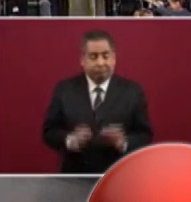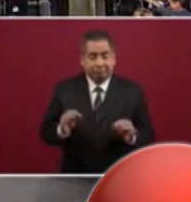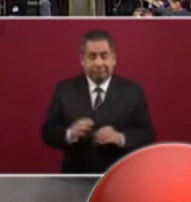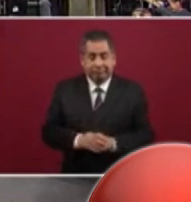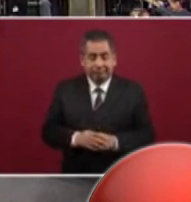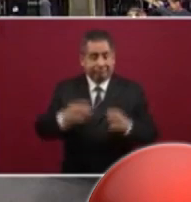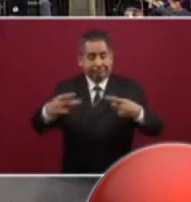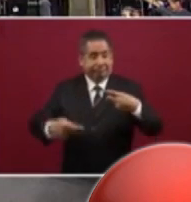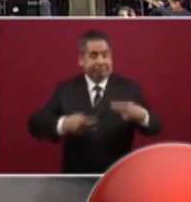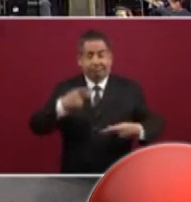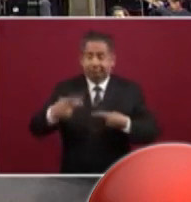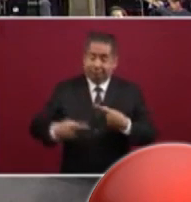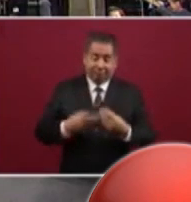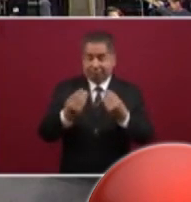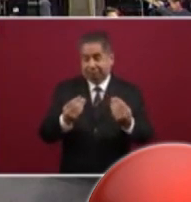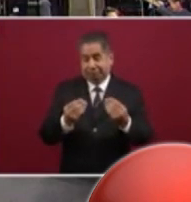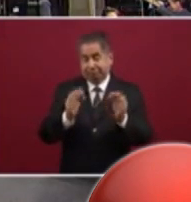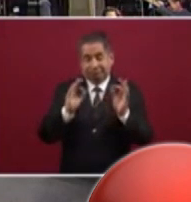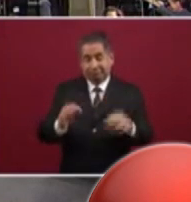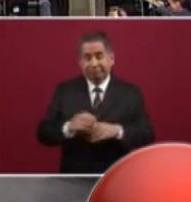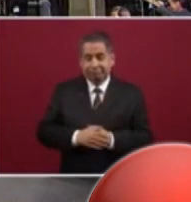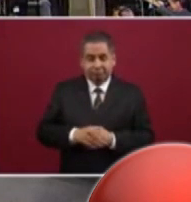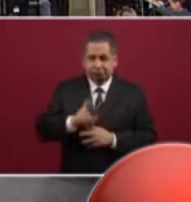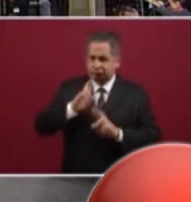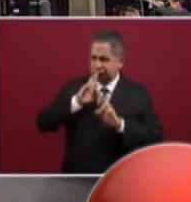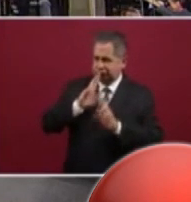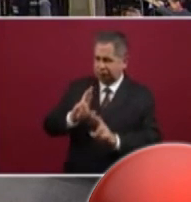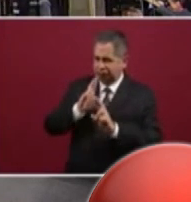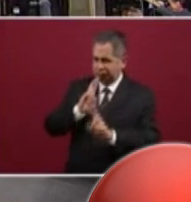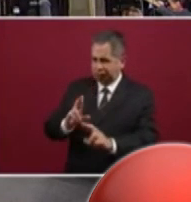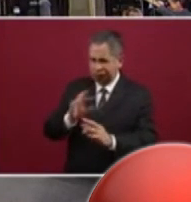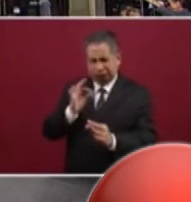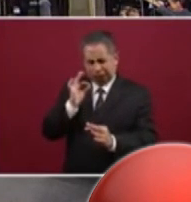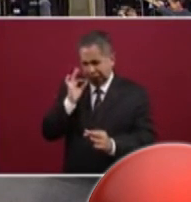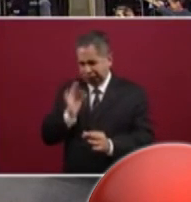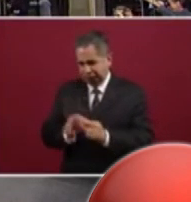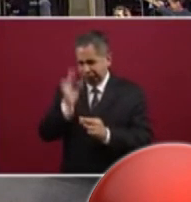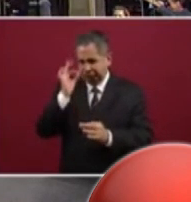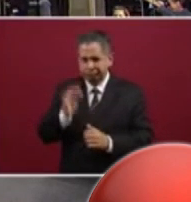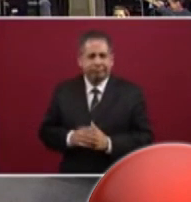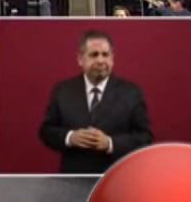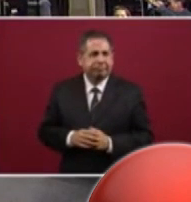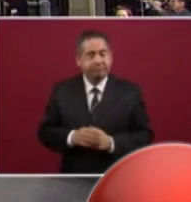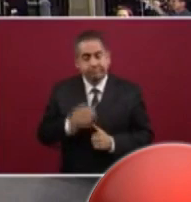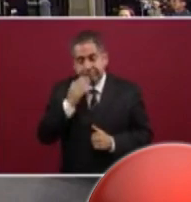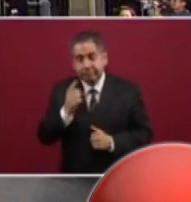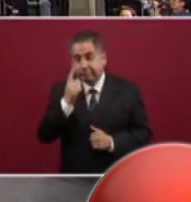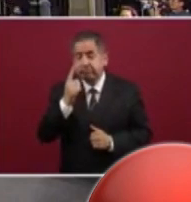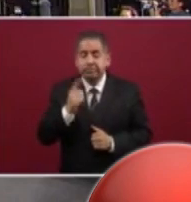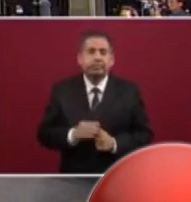muchas preguntas bien contestadas. Nada más,